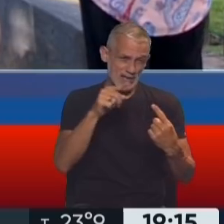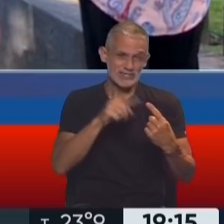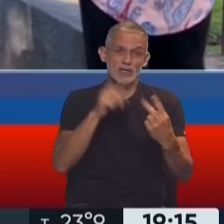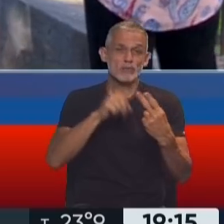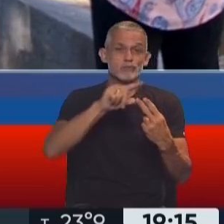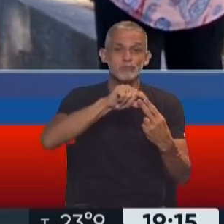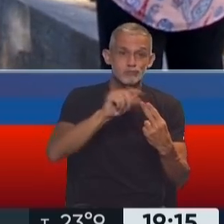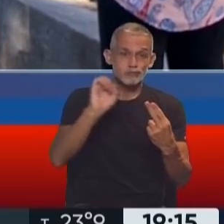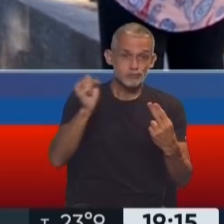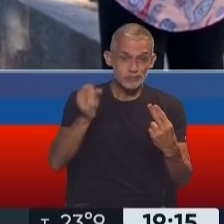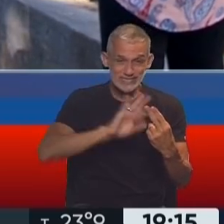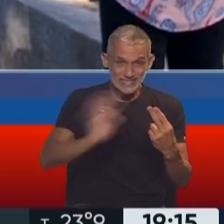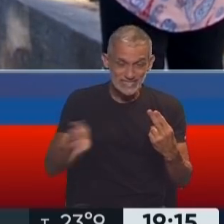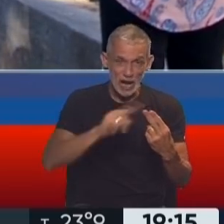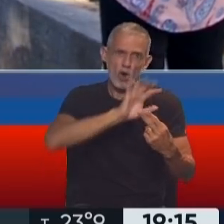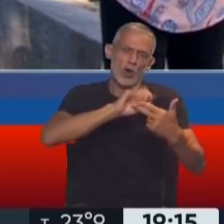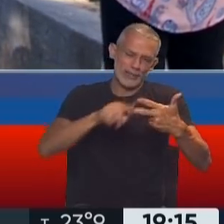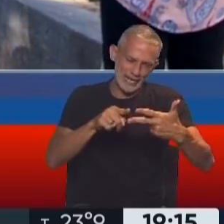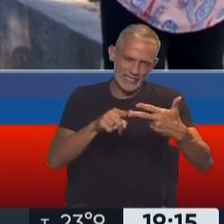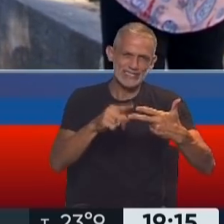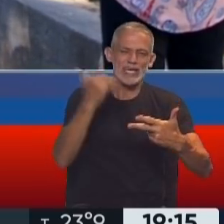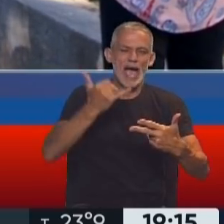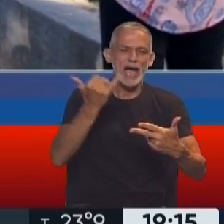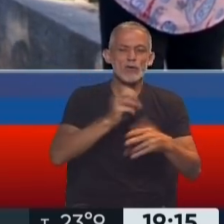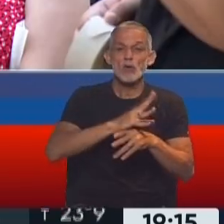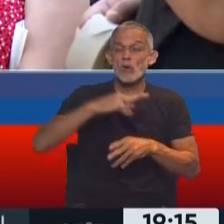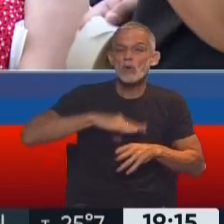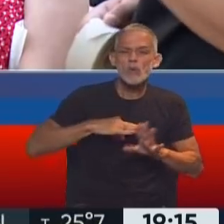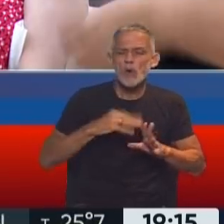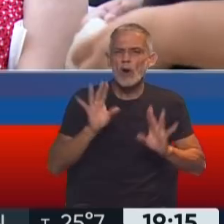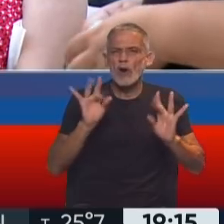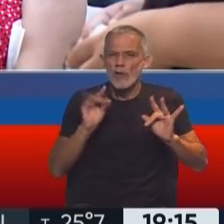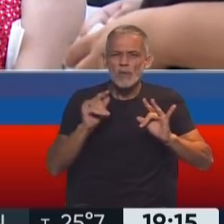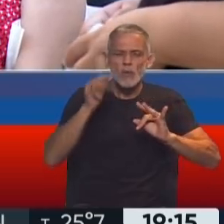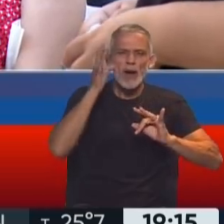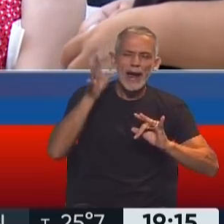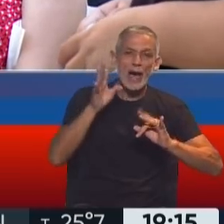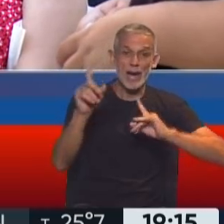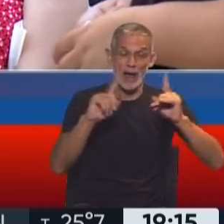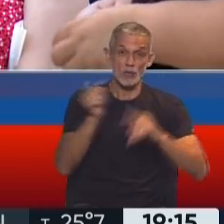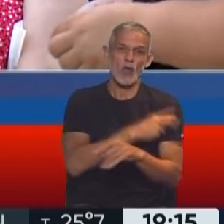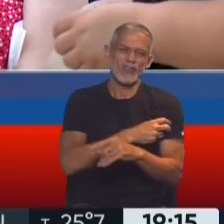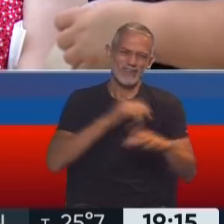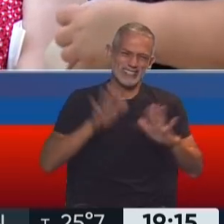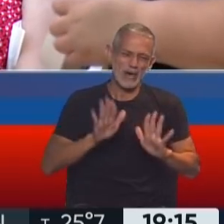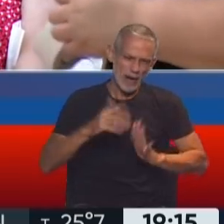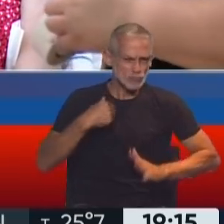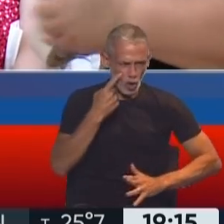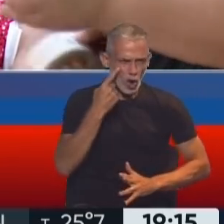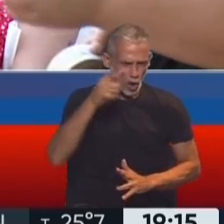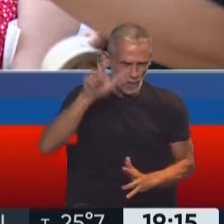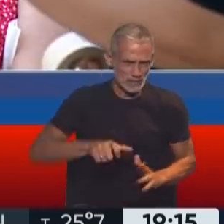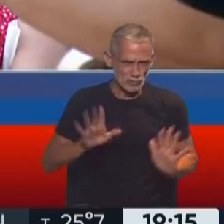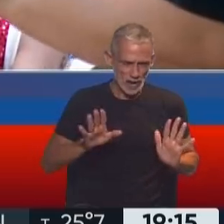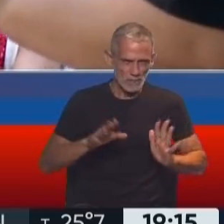esquema completo de vacunas, y que han tenido un caso complicado, como algunos inmunosuprimidos que conozco